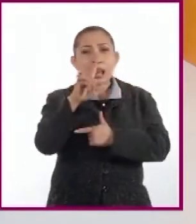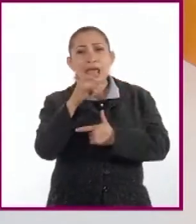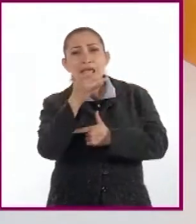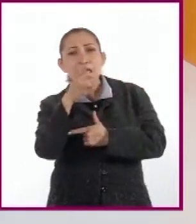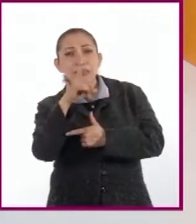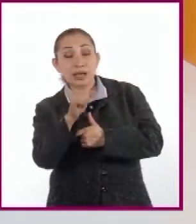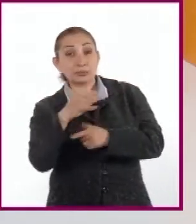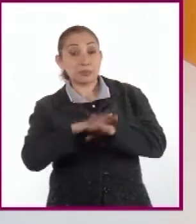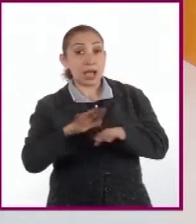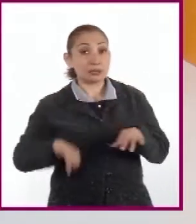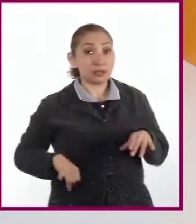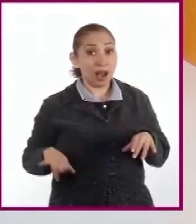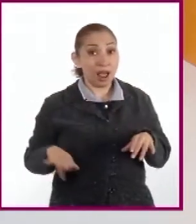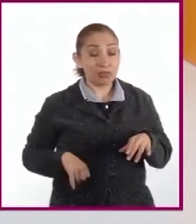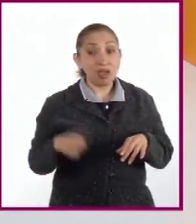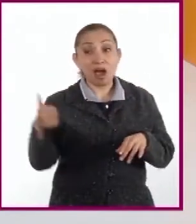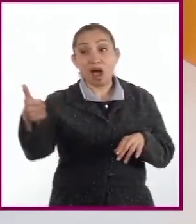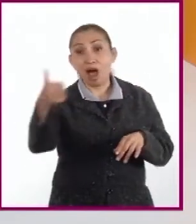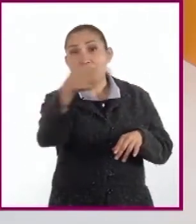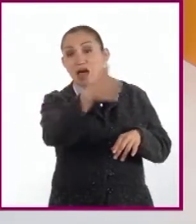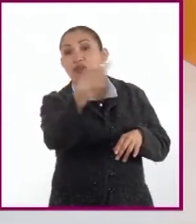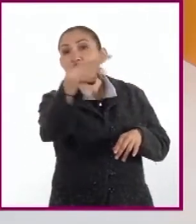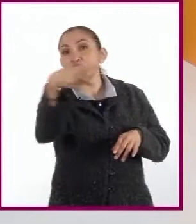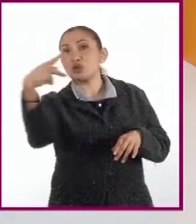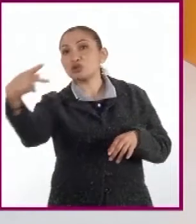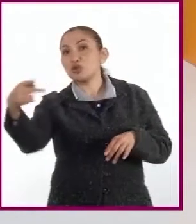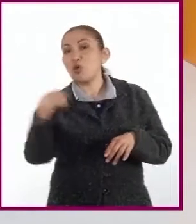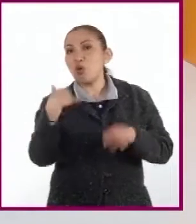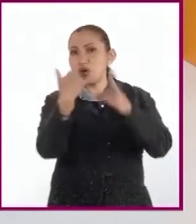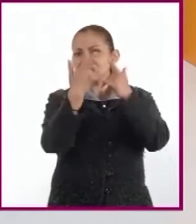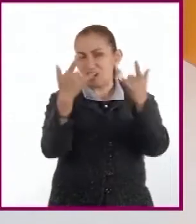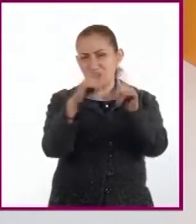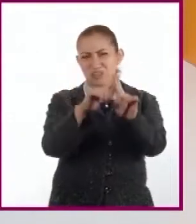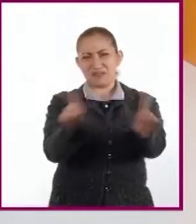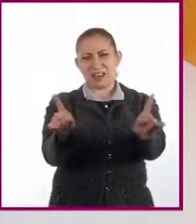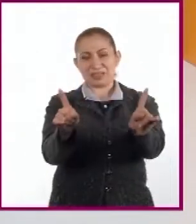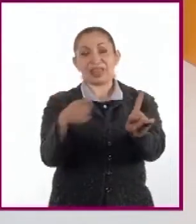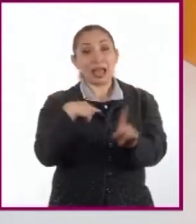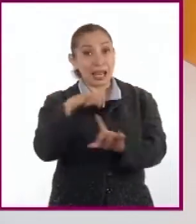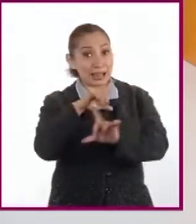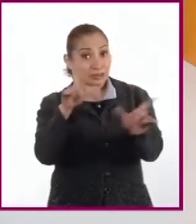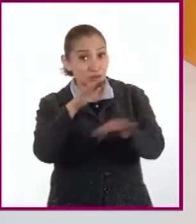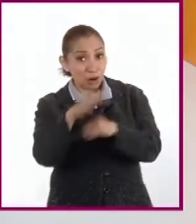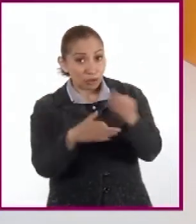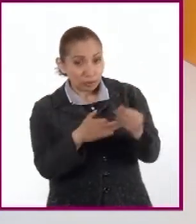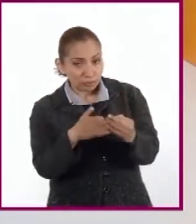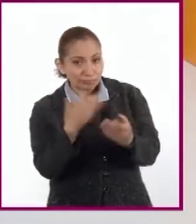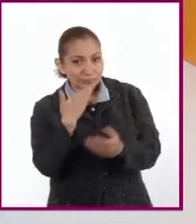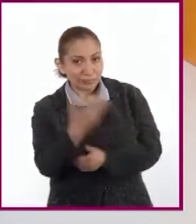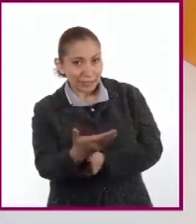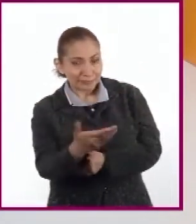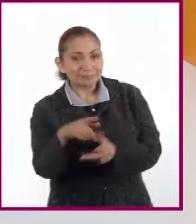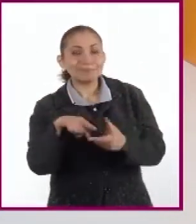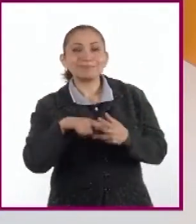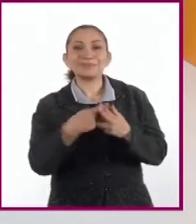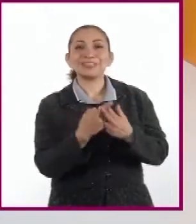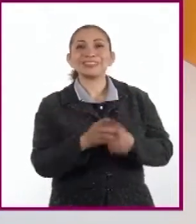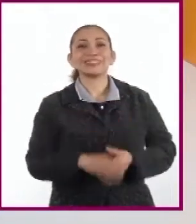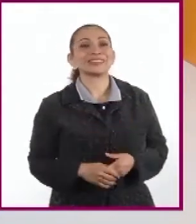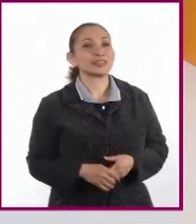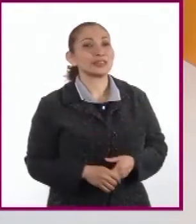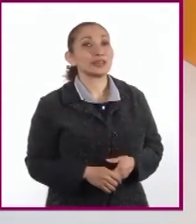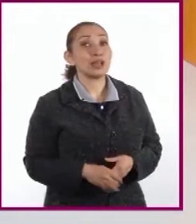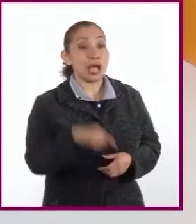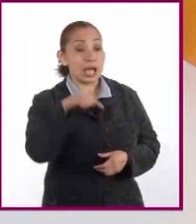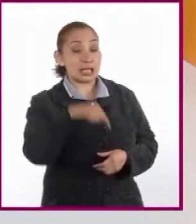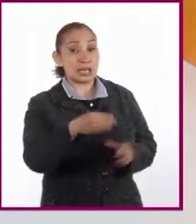más interesante es que cada cual tiene su propia versión. ¿Listas y listos? Muy bien, pues iniciemos.